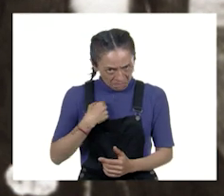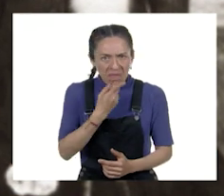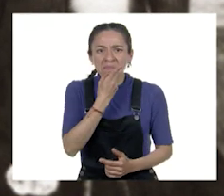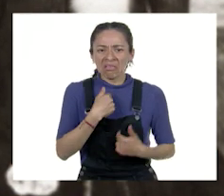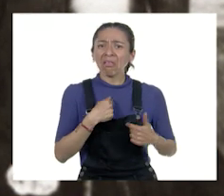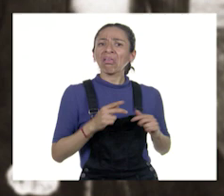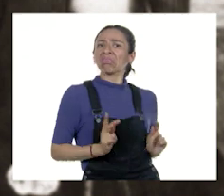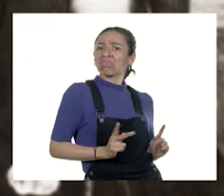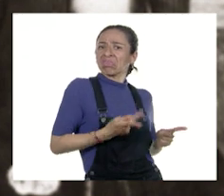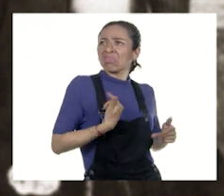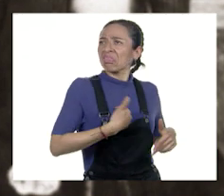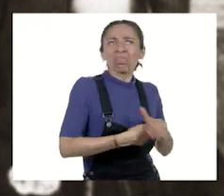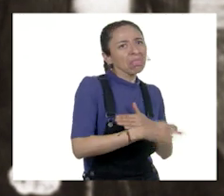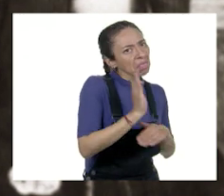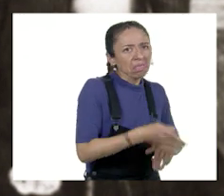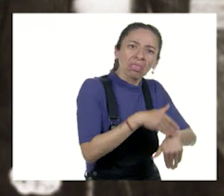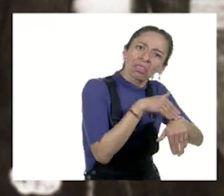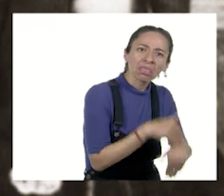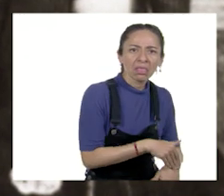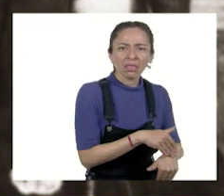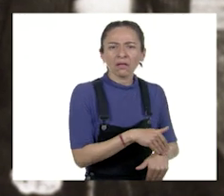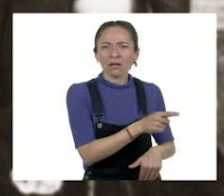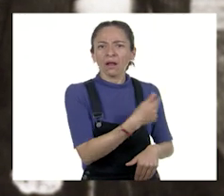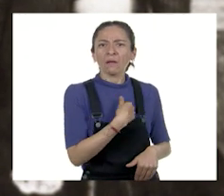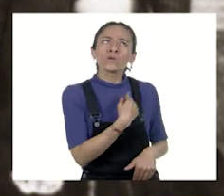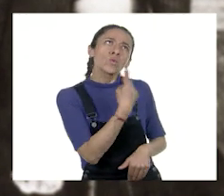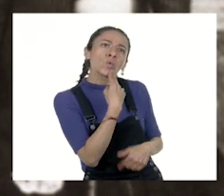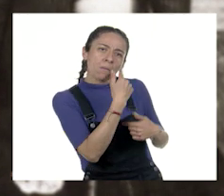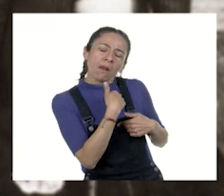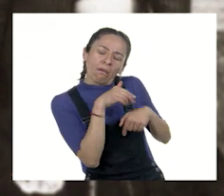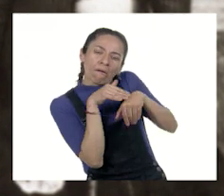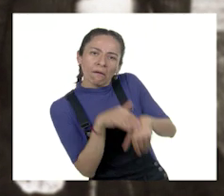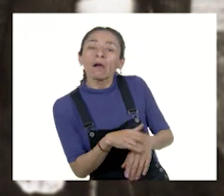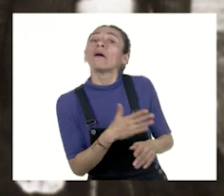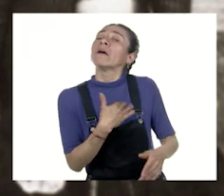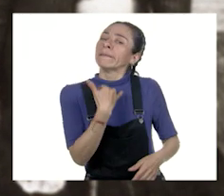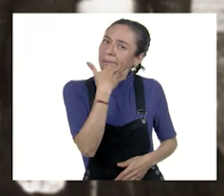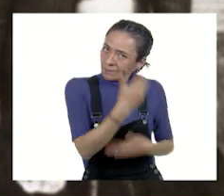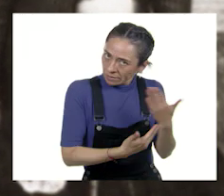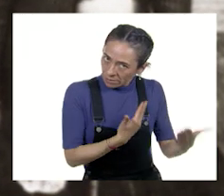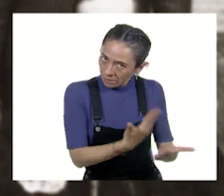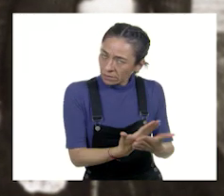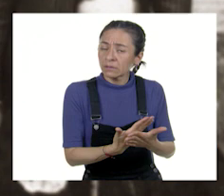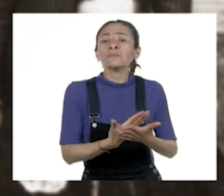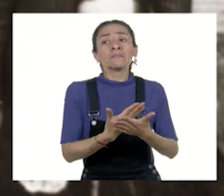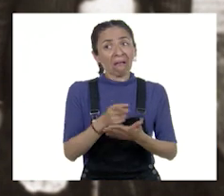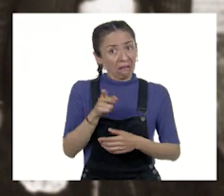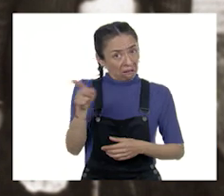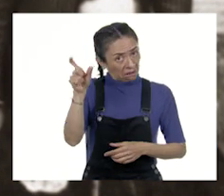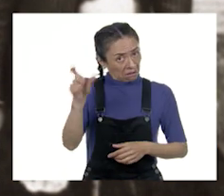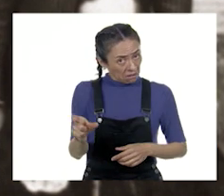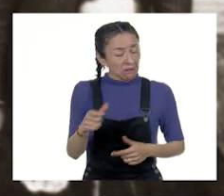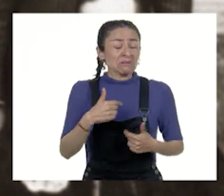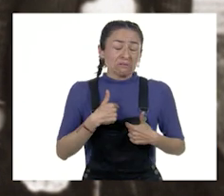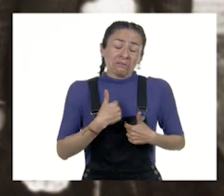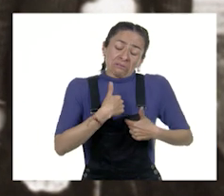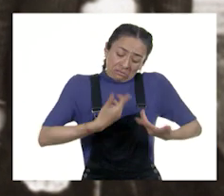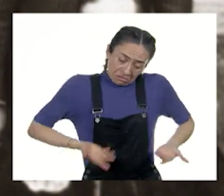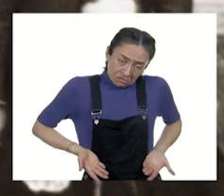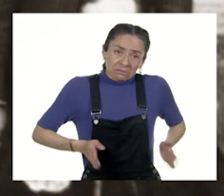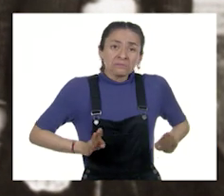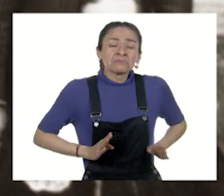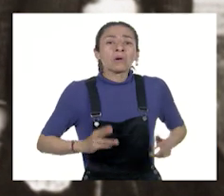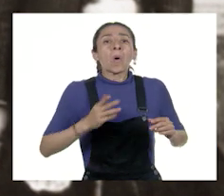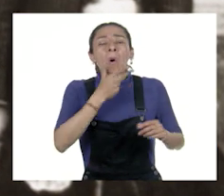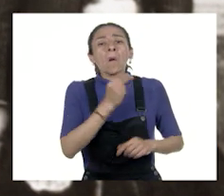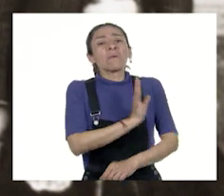señor Acuña. Permítaseme, con la energía propia del hombre honrado que se siente herido, decirle